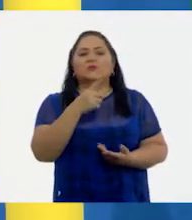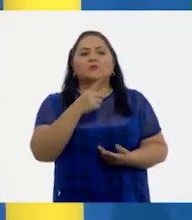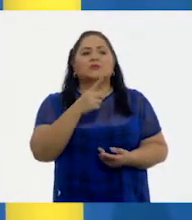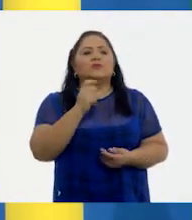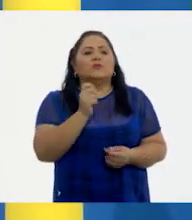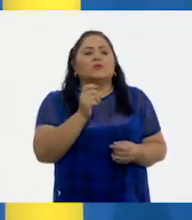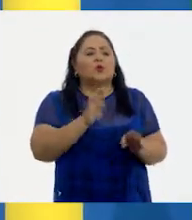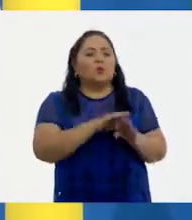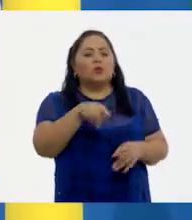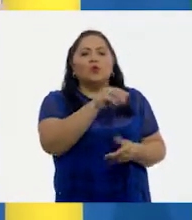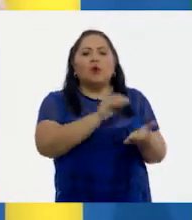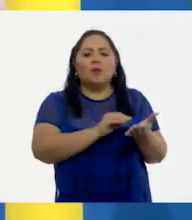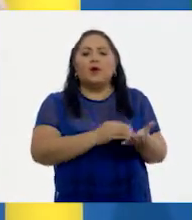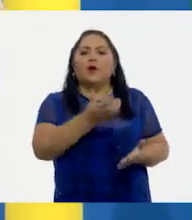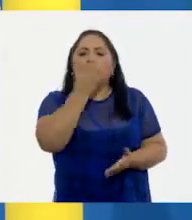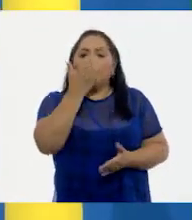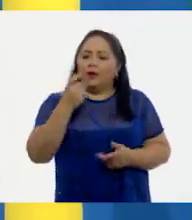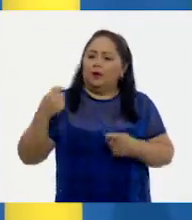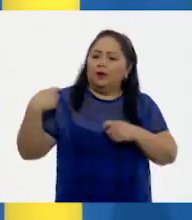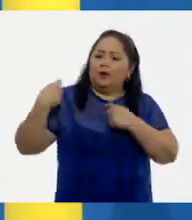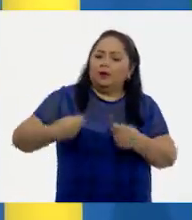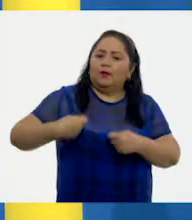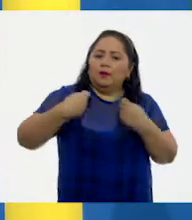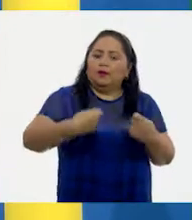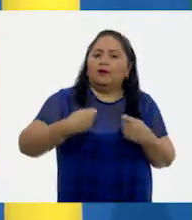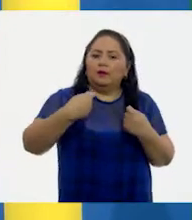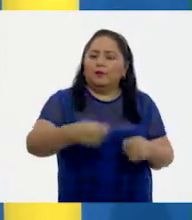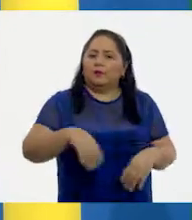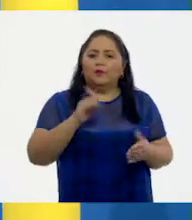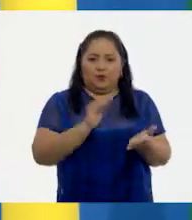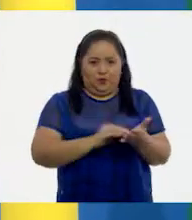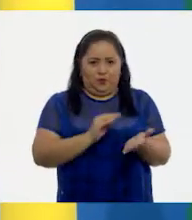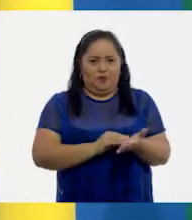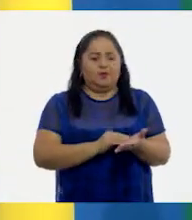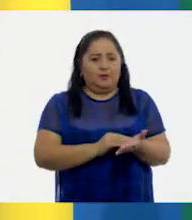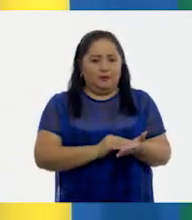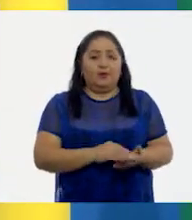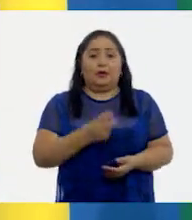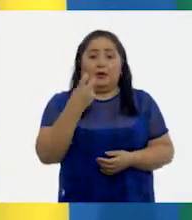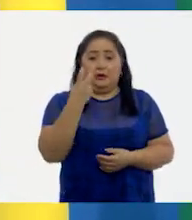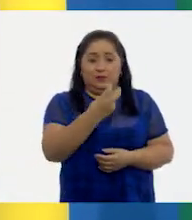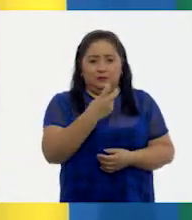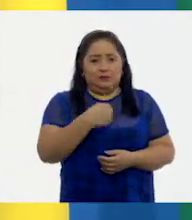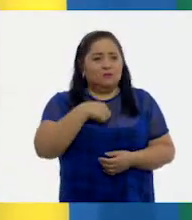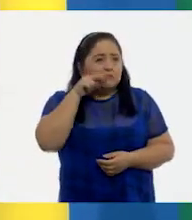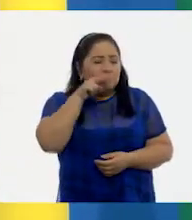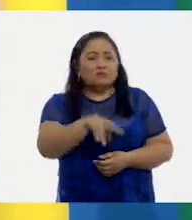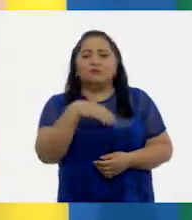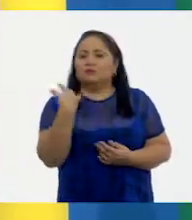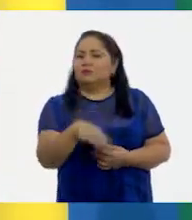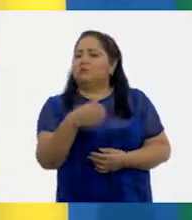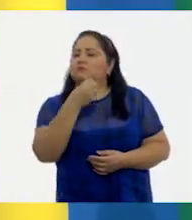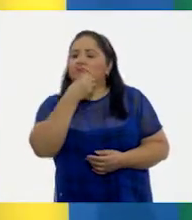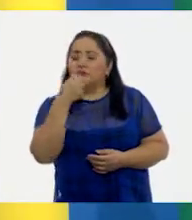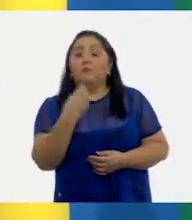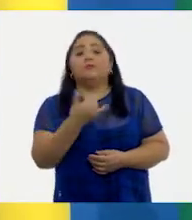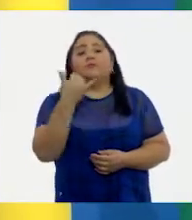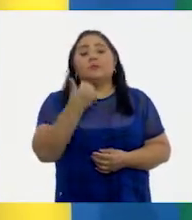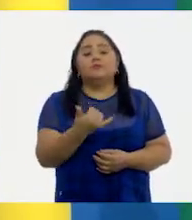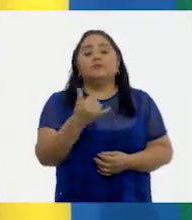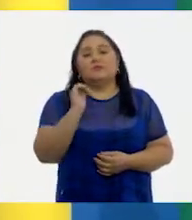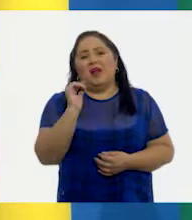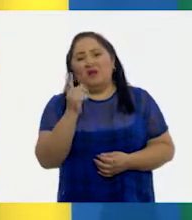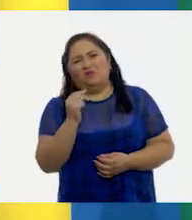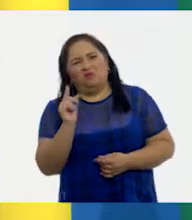todavía se acostumbran las tradiciones, están muy arraigadas. Eso me pareció padrísimo. Y bueno, algo que